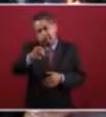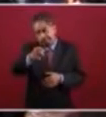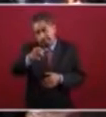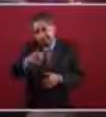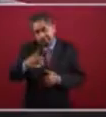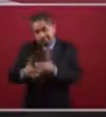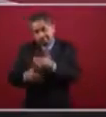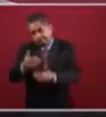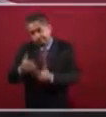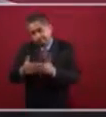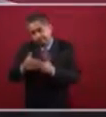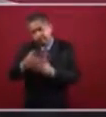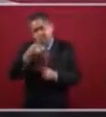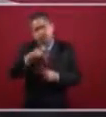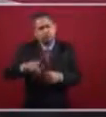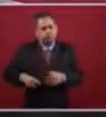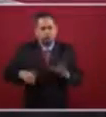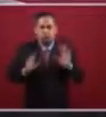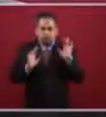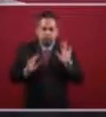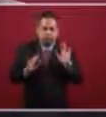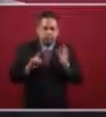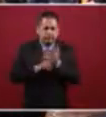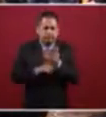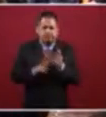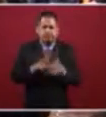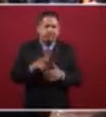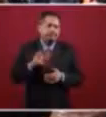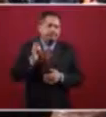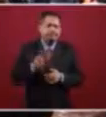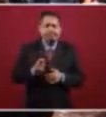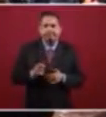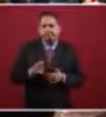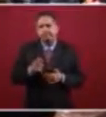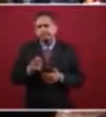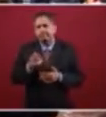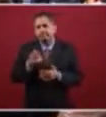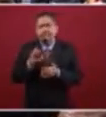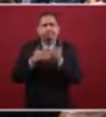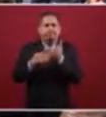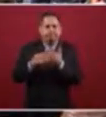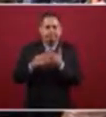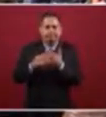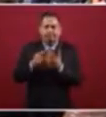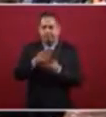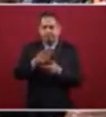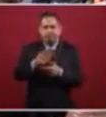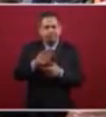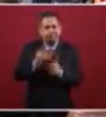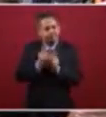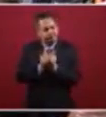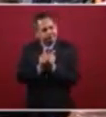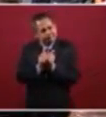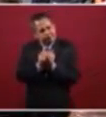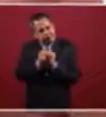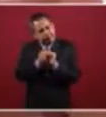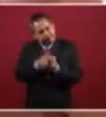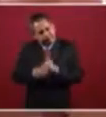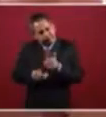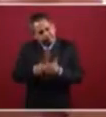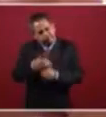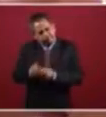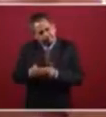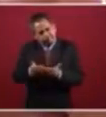avance de su gobierno y obviamente levantar prácticamente este elefante reumático que usted dijo cuando llegó